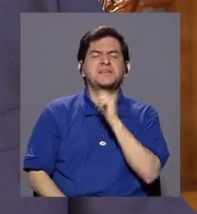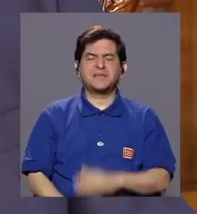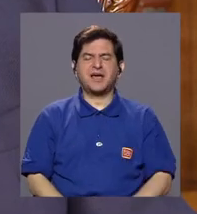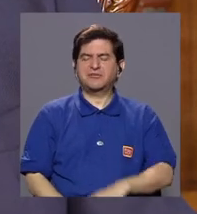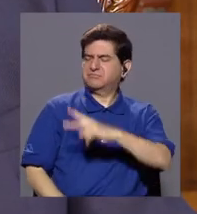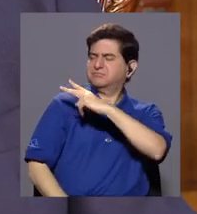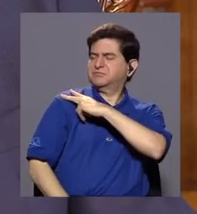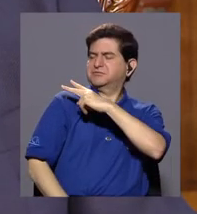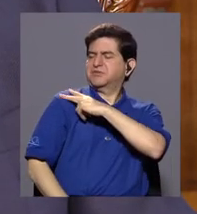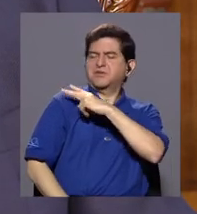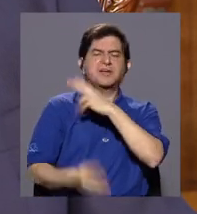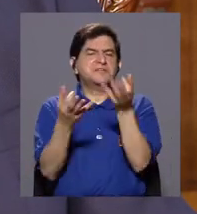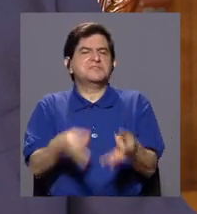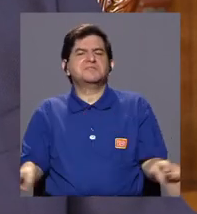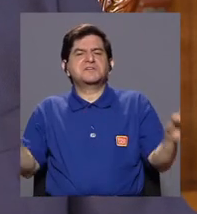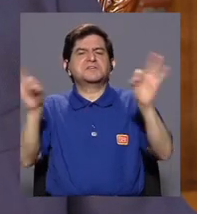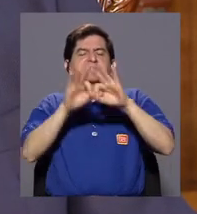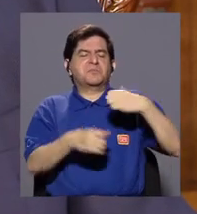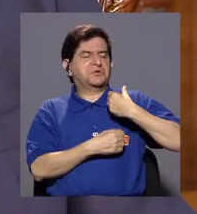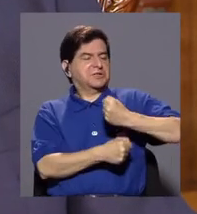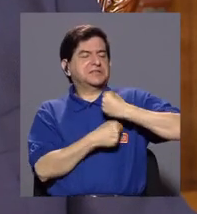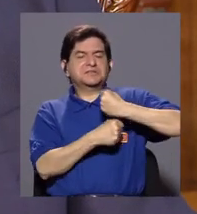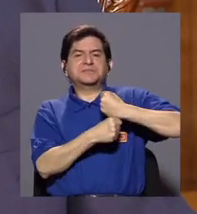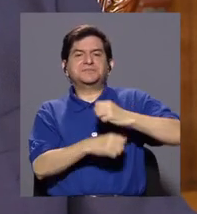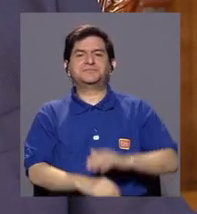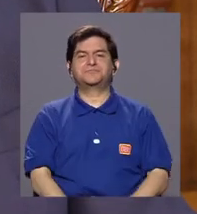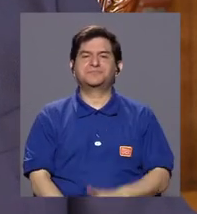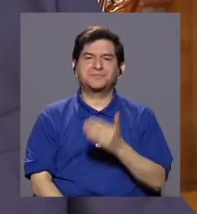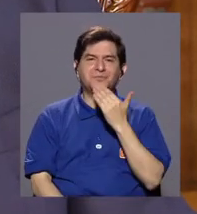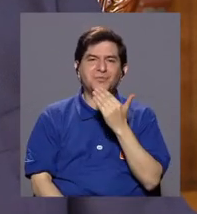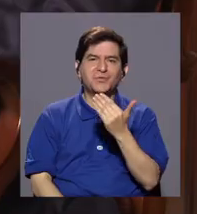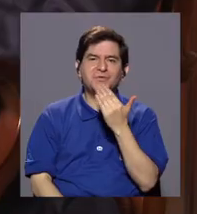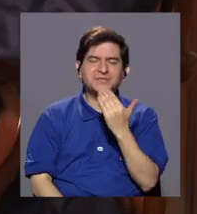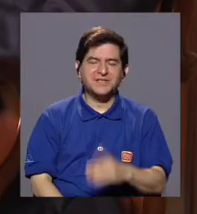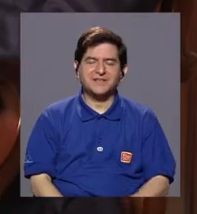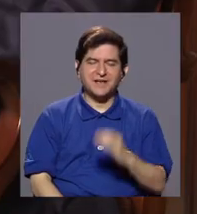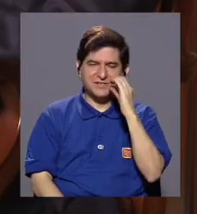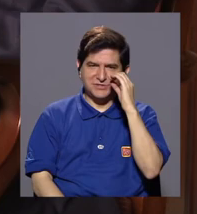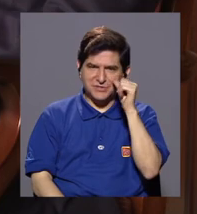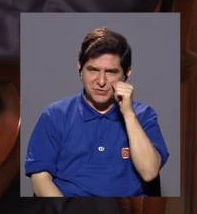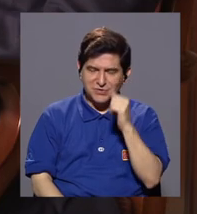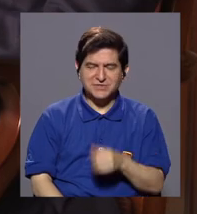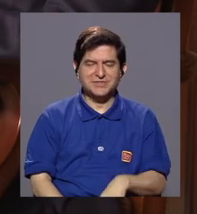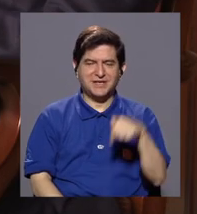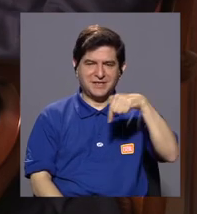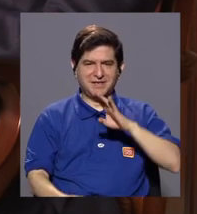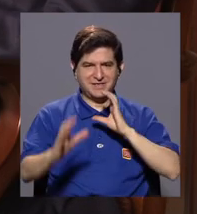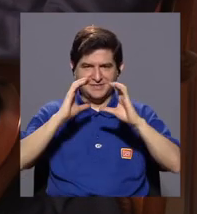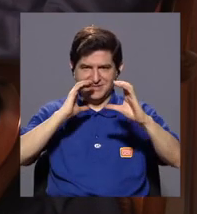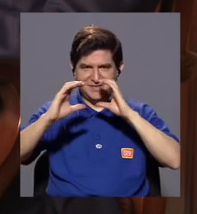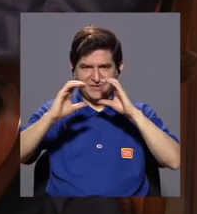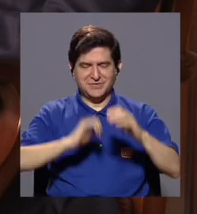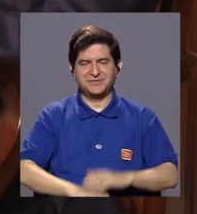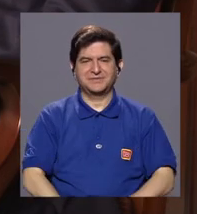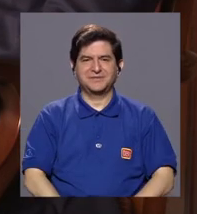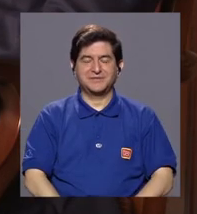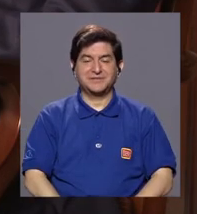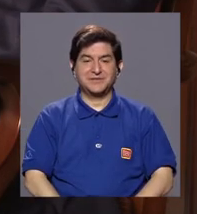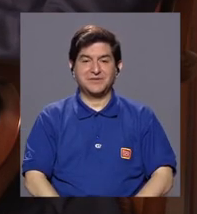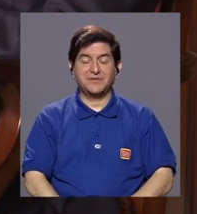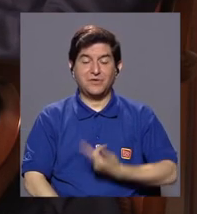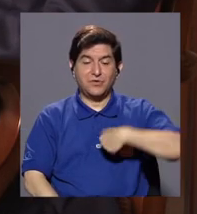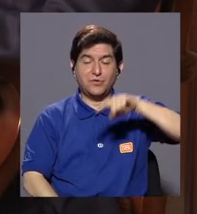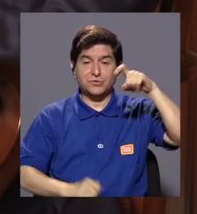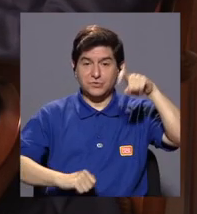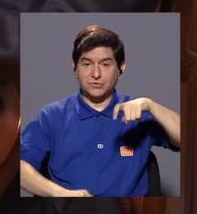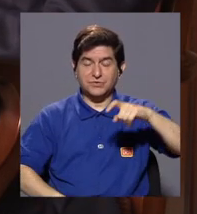grandes generales, los grandes militares. Muchas gracias, don Oscar, por esta conversación en la